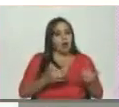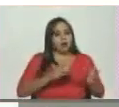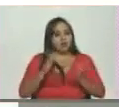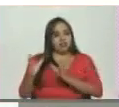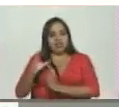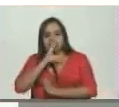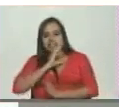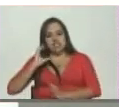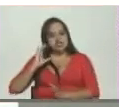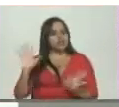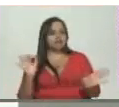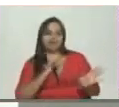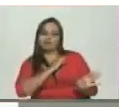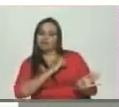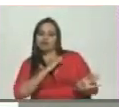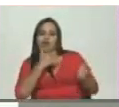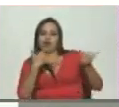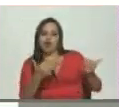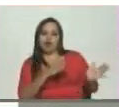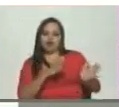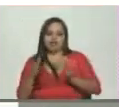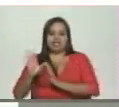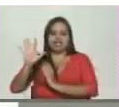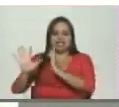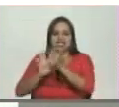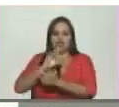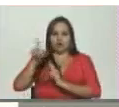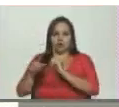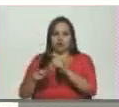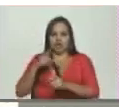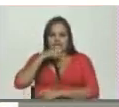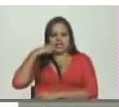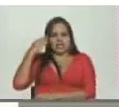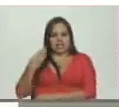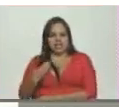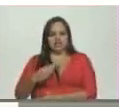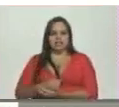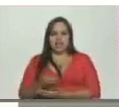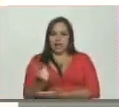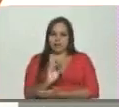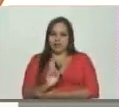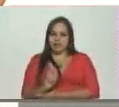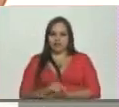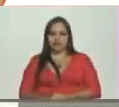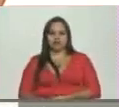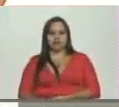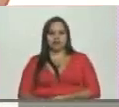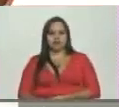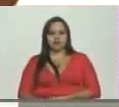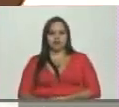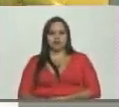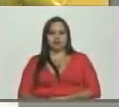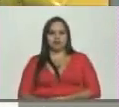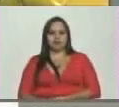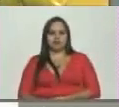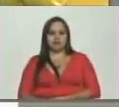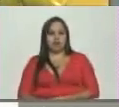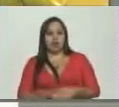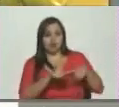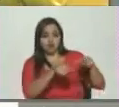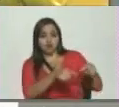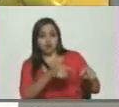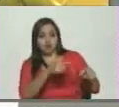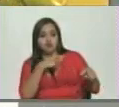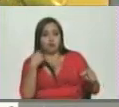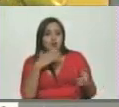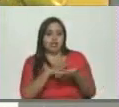siento, llegaron las 5 preguntas de Geraldine. Vamos a ver, rapidito, no puedes pensar mucho. ¿Francisco Pacheco